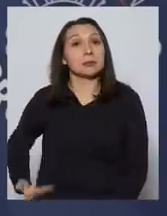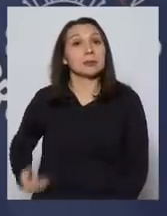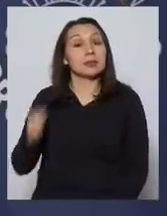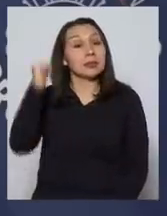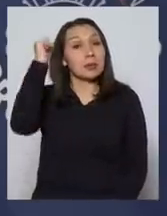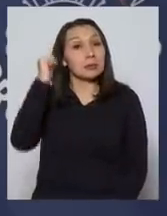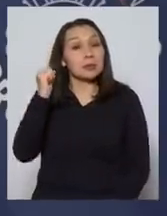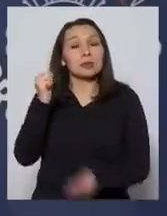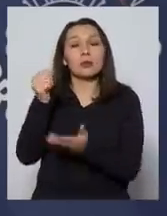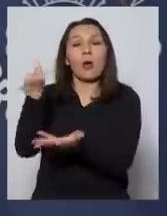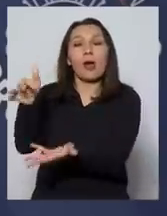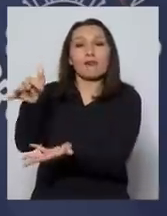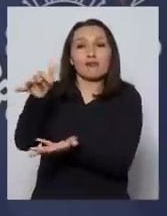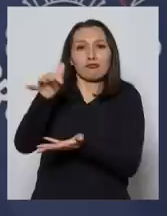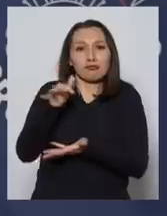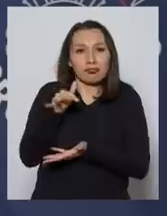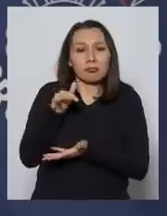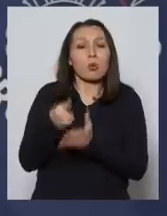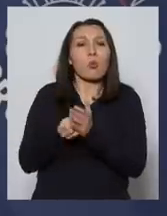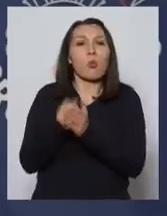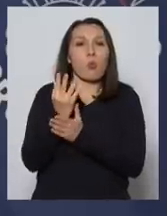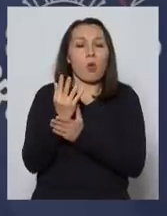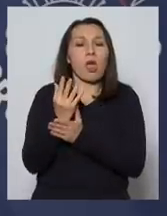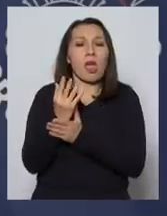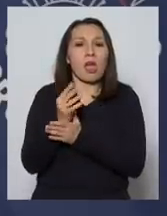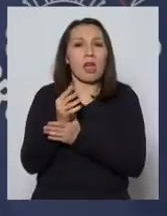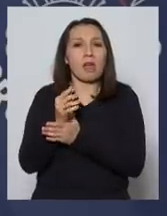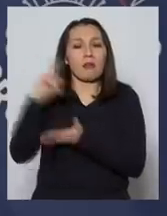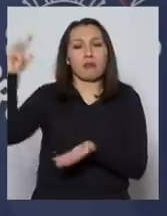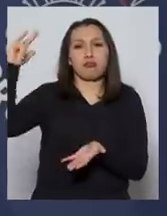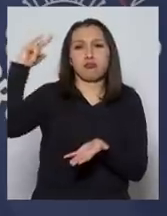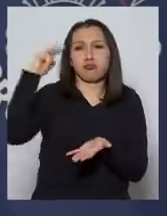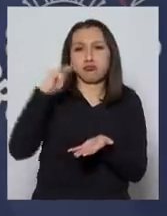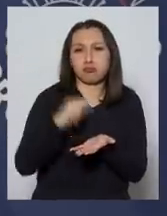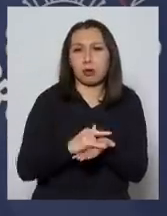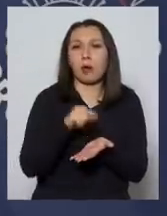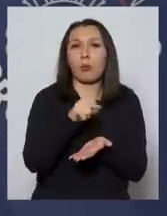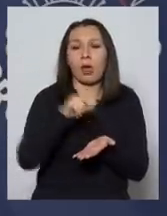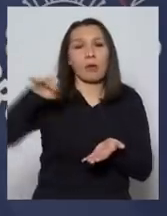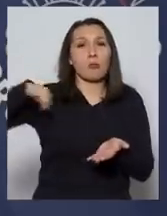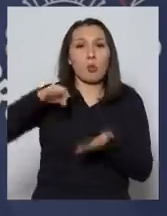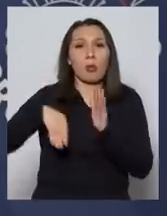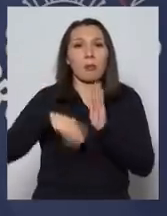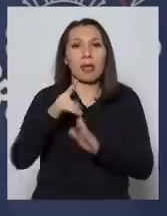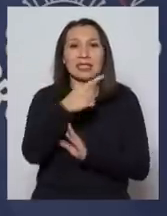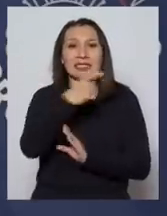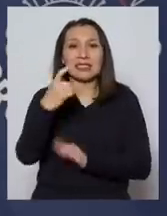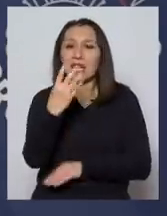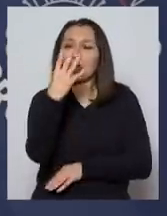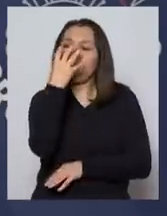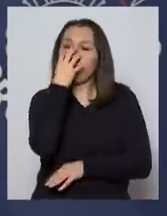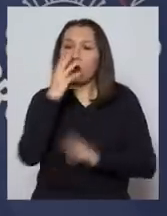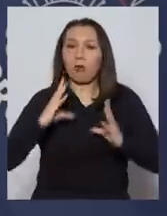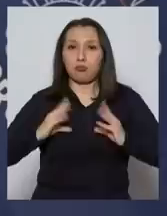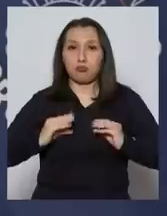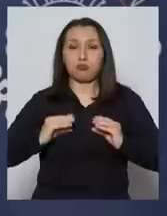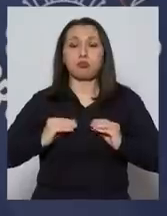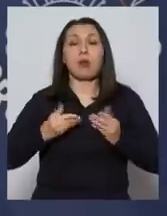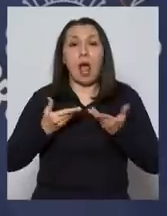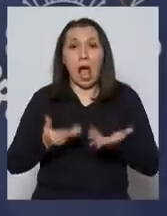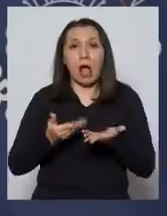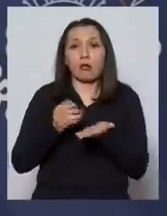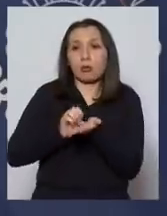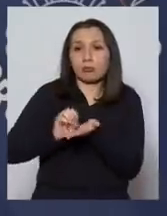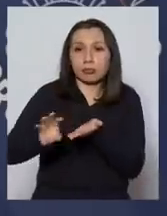Piñera recibió un nuevo cargamento en el aeropuerto de Pudahuel con más de 100 ventiladores que en estos momentos están